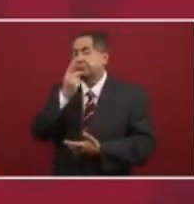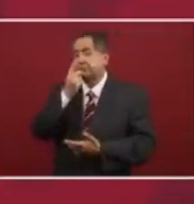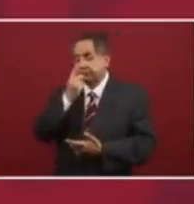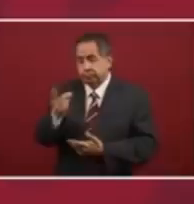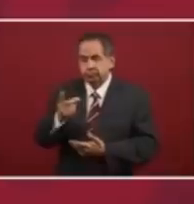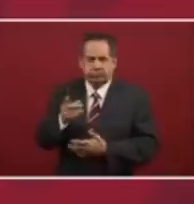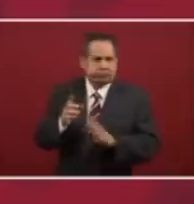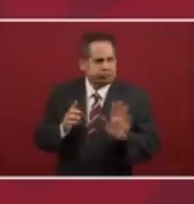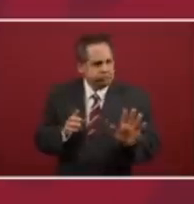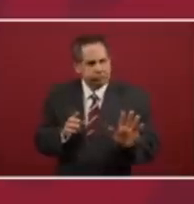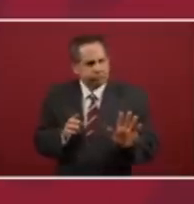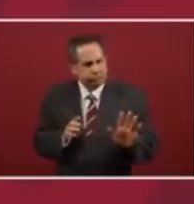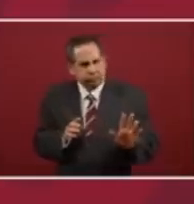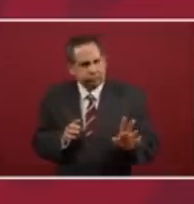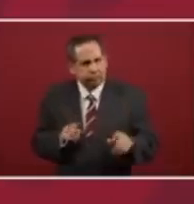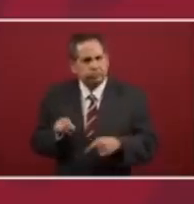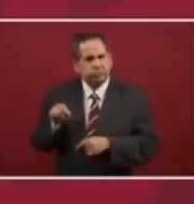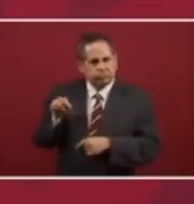a favor